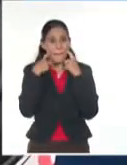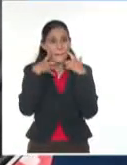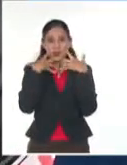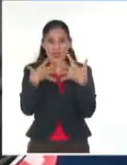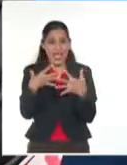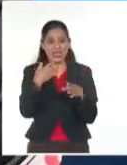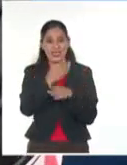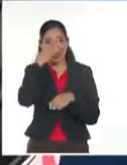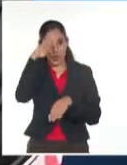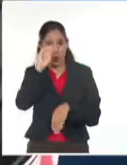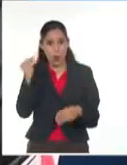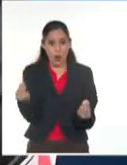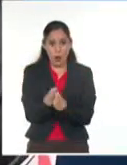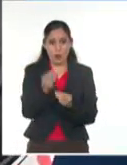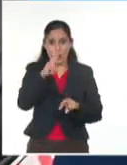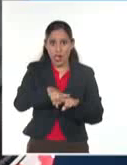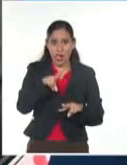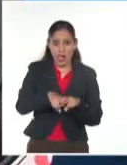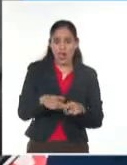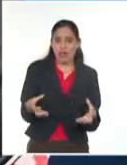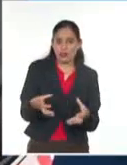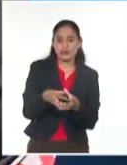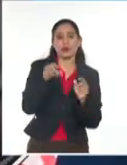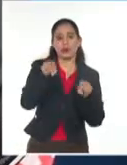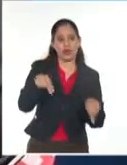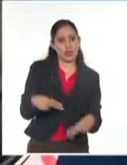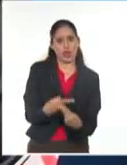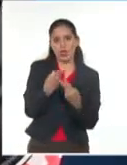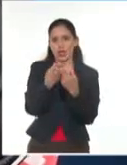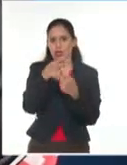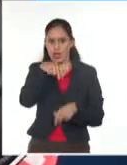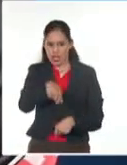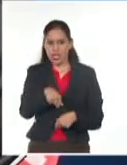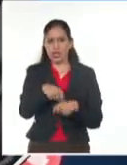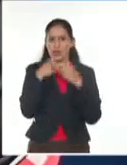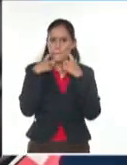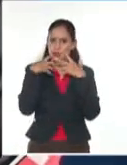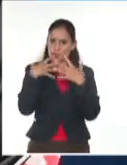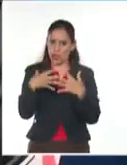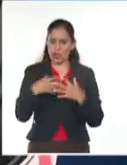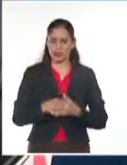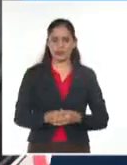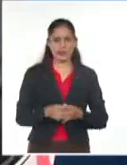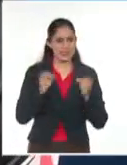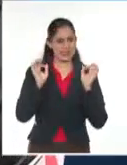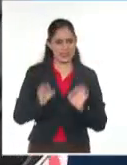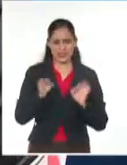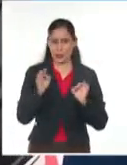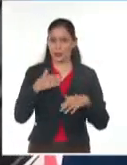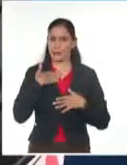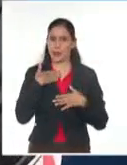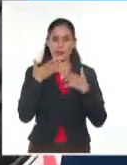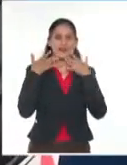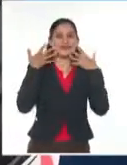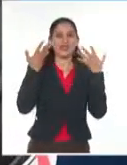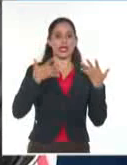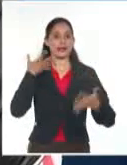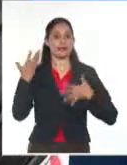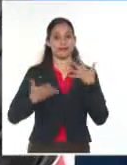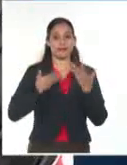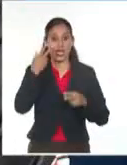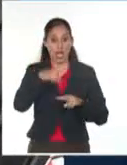Cuba Industriales. Tiene un plus adicional jugar aquí en el latinoamericano, ¿verdad? Siempre, siempre, siempre es bueno jugar aquí en el latino, aquí